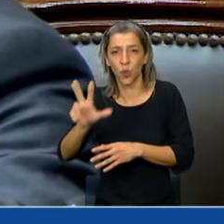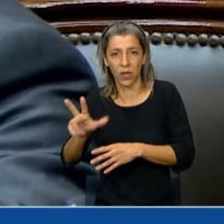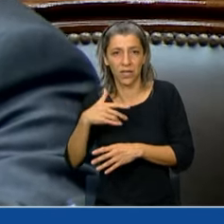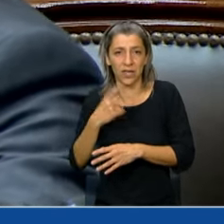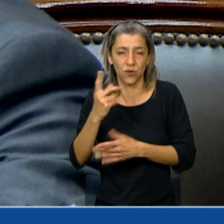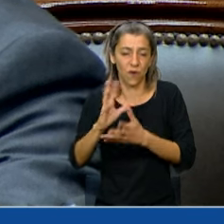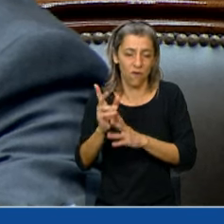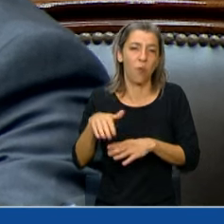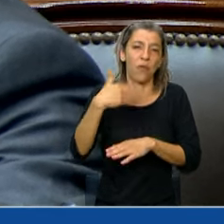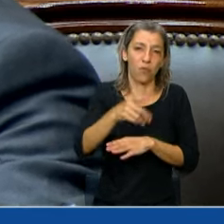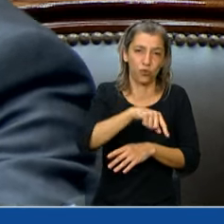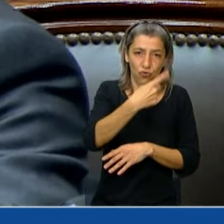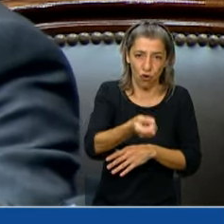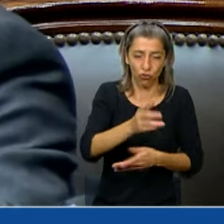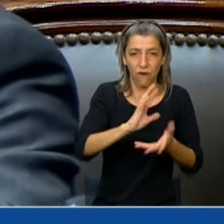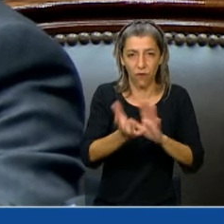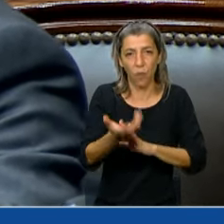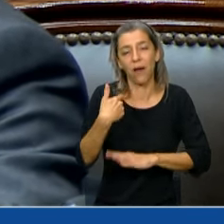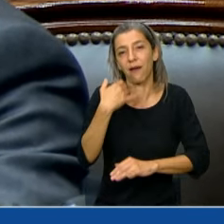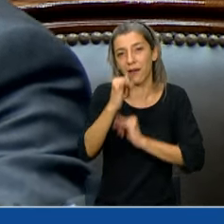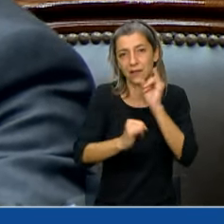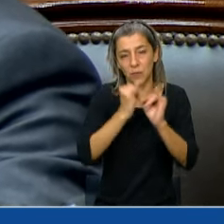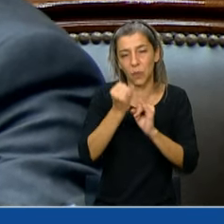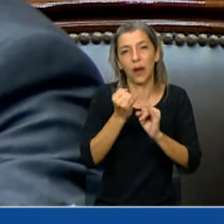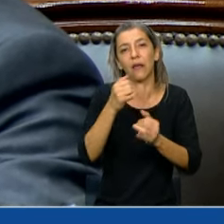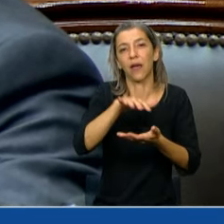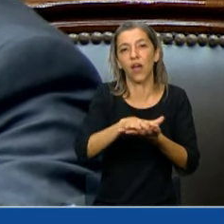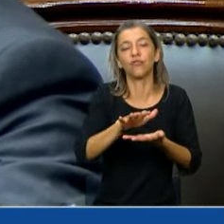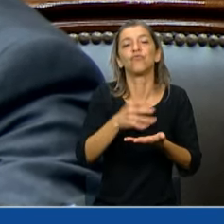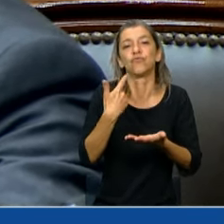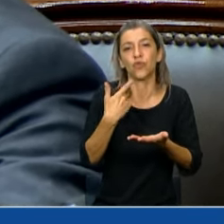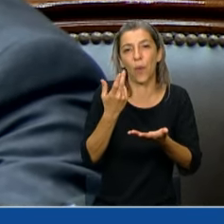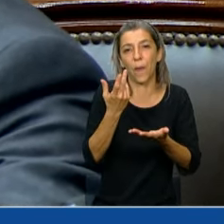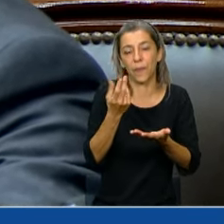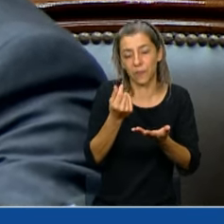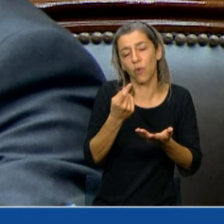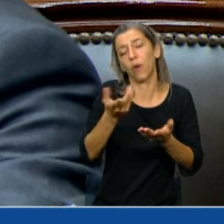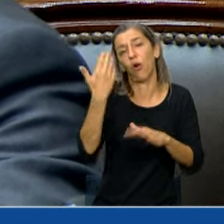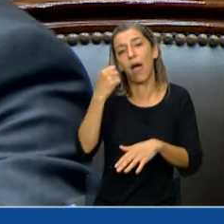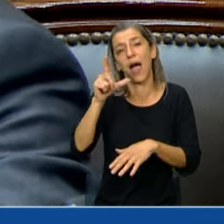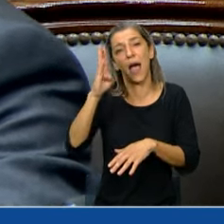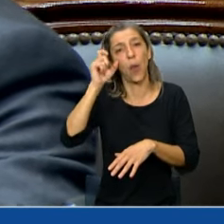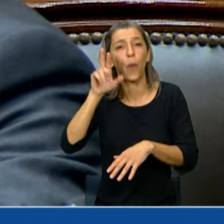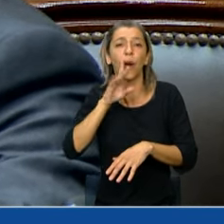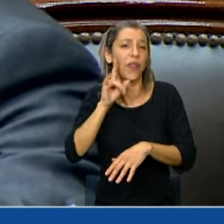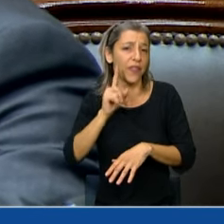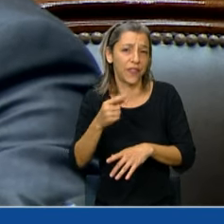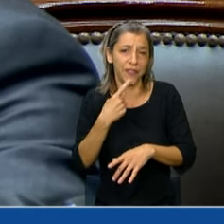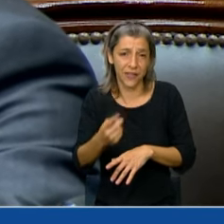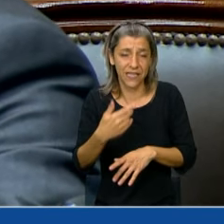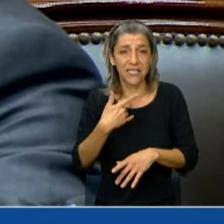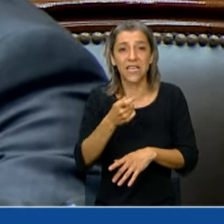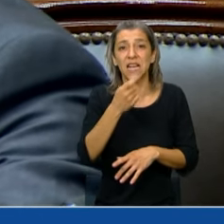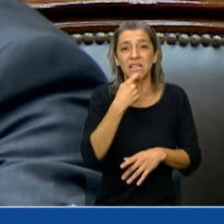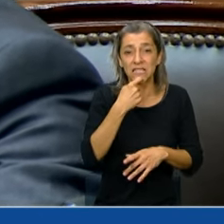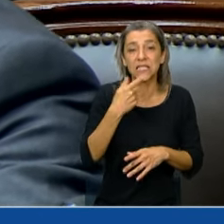sistema rentístico ahí alberdi el sabio alberde decía o dice son contrarias a la libertad del